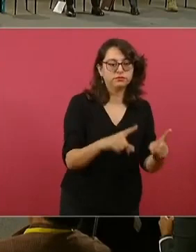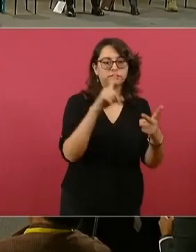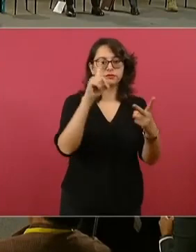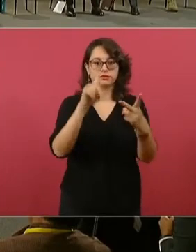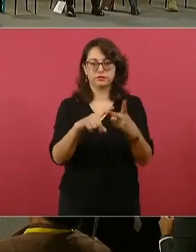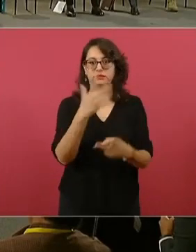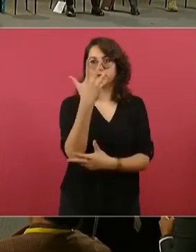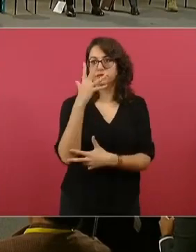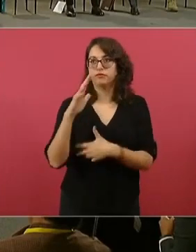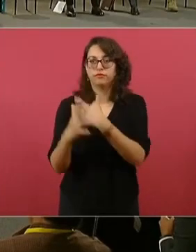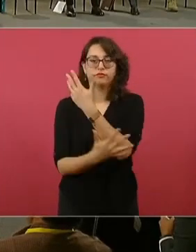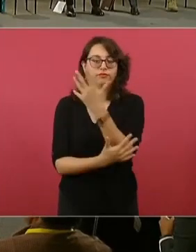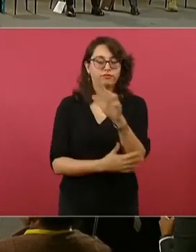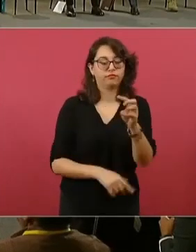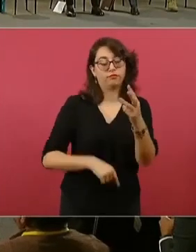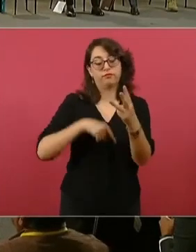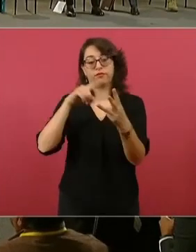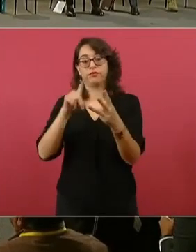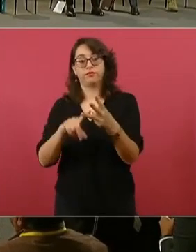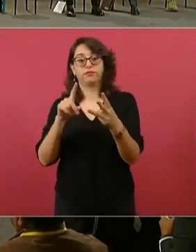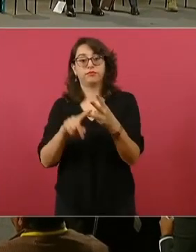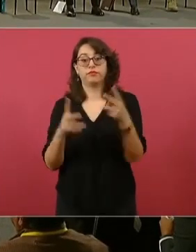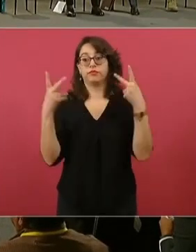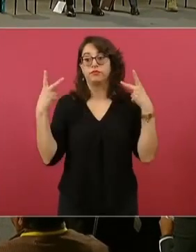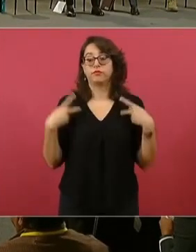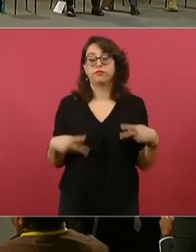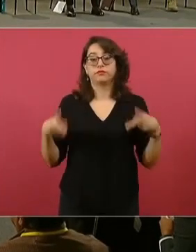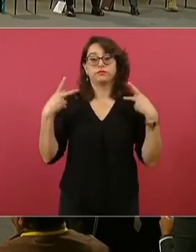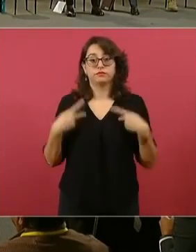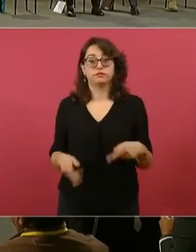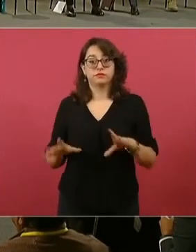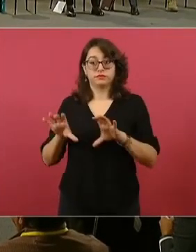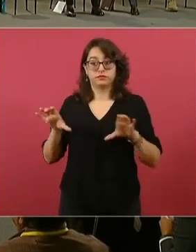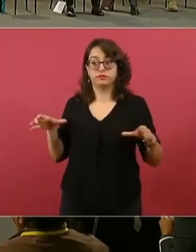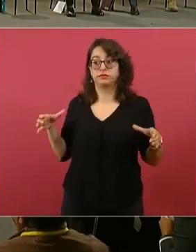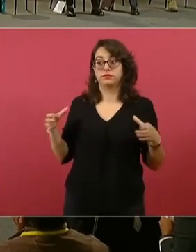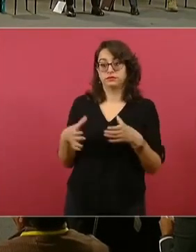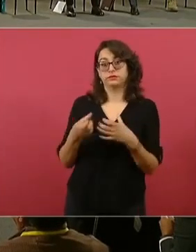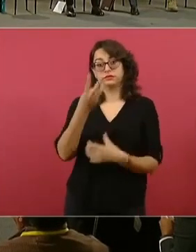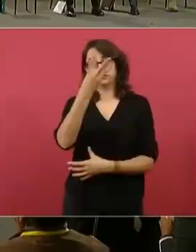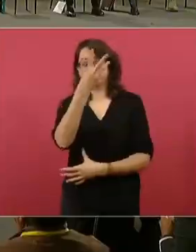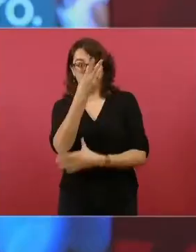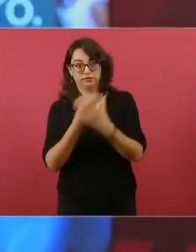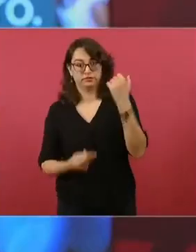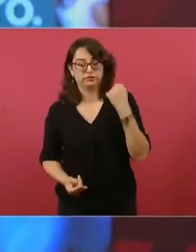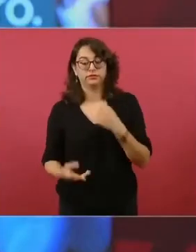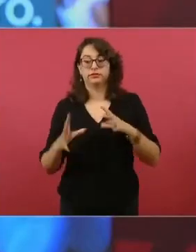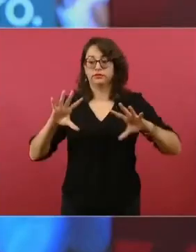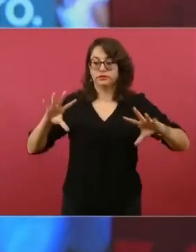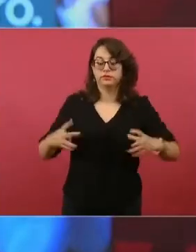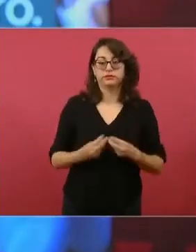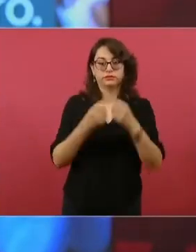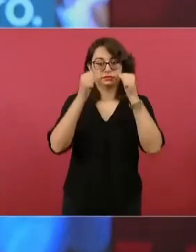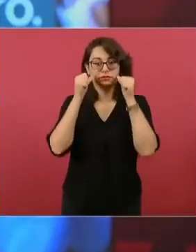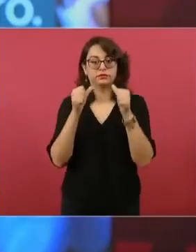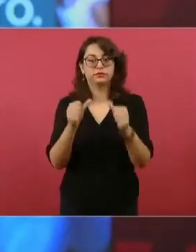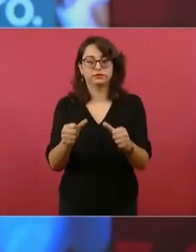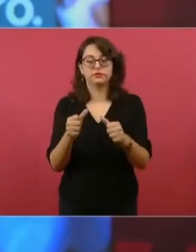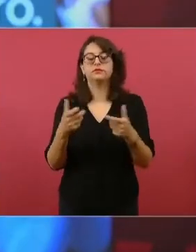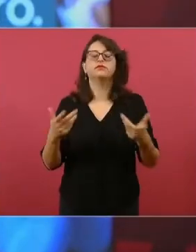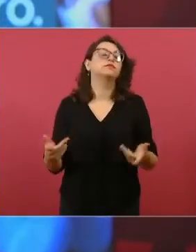personas, a las familias y a las comunidades. Esto hace que estemos trabajando de la mano directamente con los